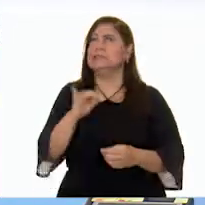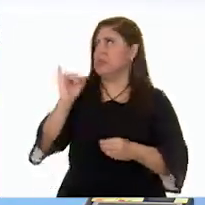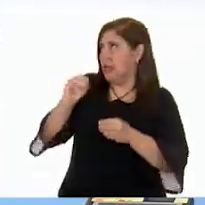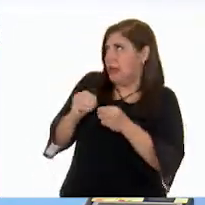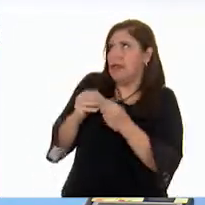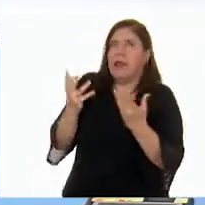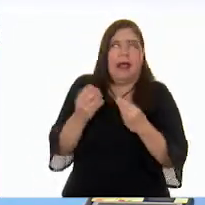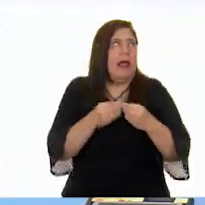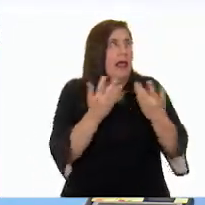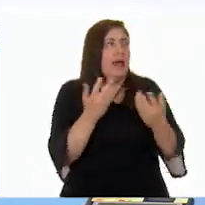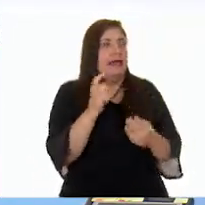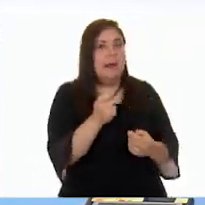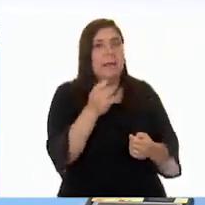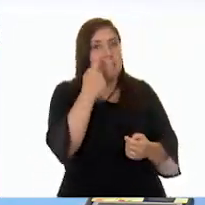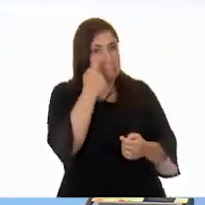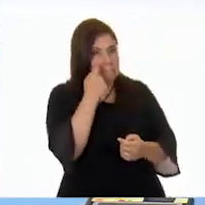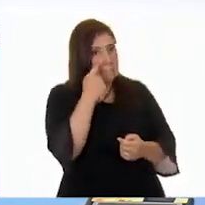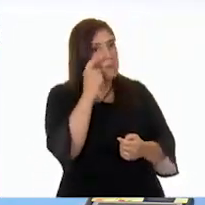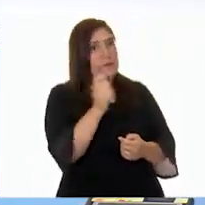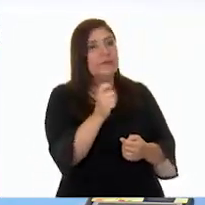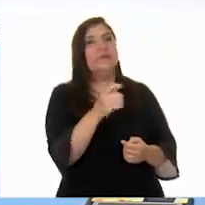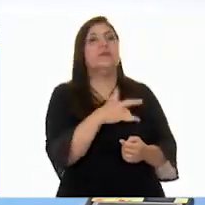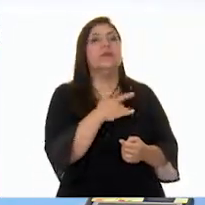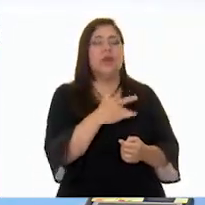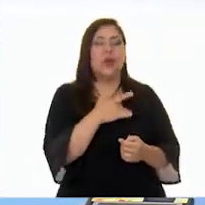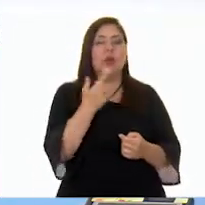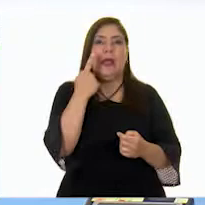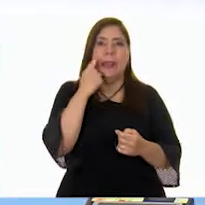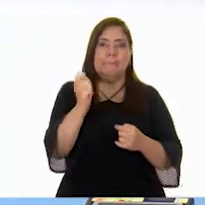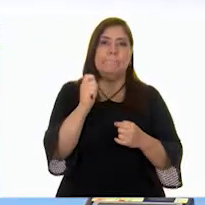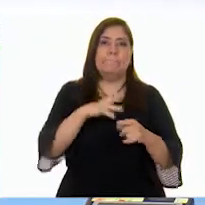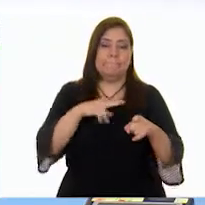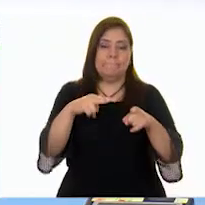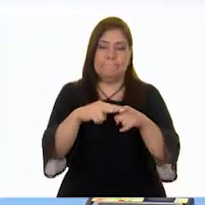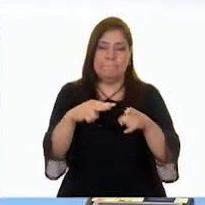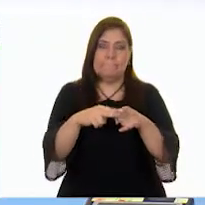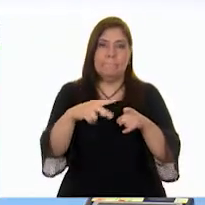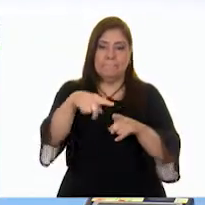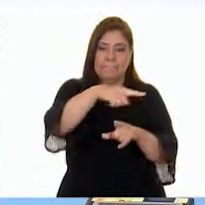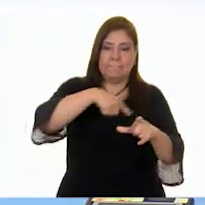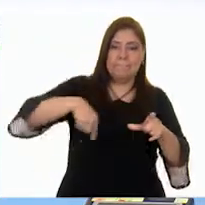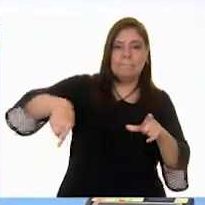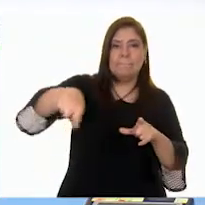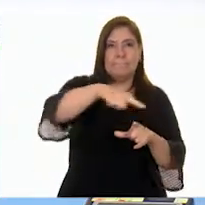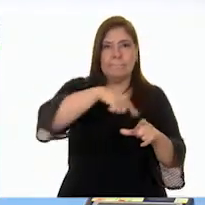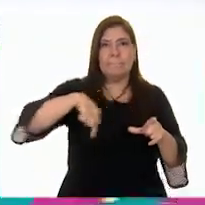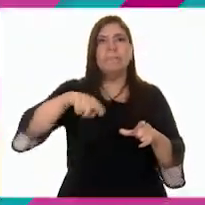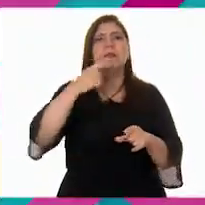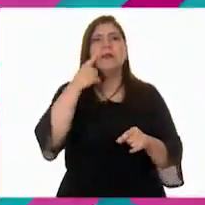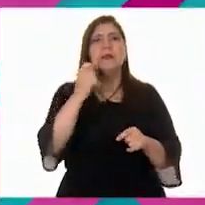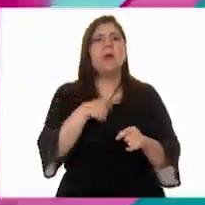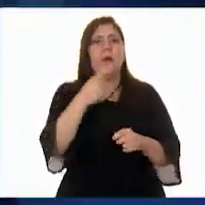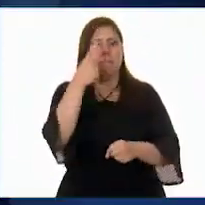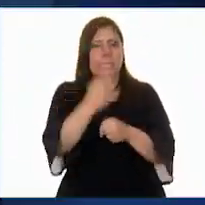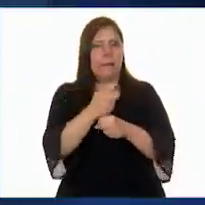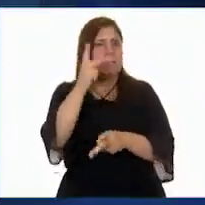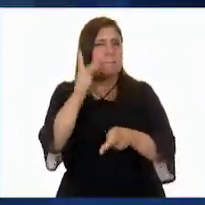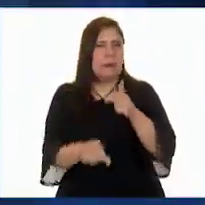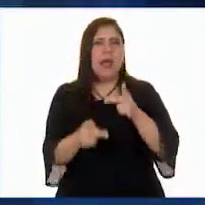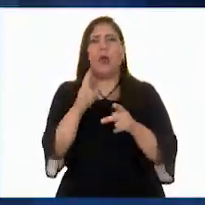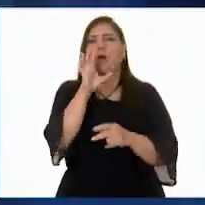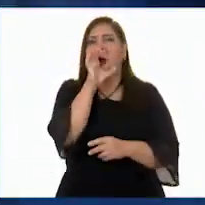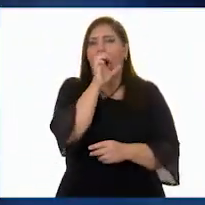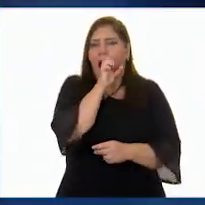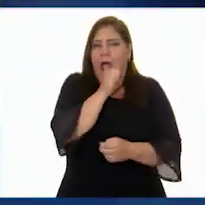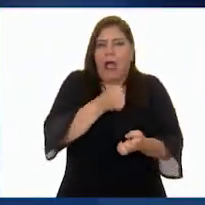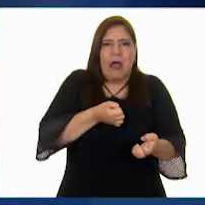claro. Miren, de la pista del parque utilizaba siempre el primer tramo como calentamiento, porque es muy importante